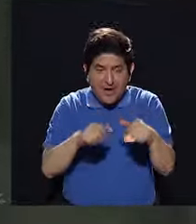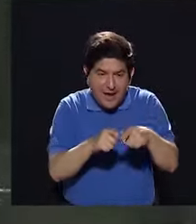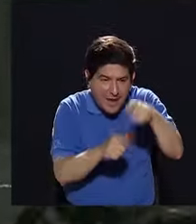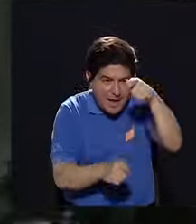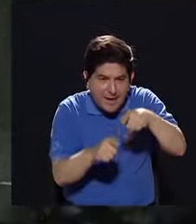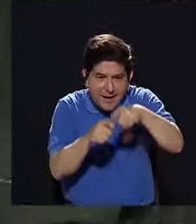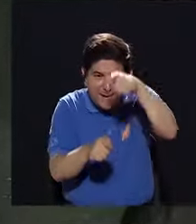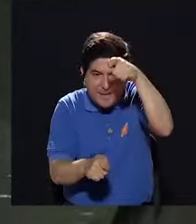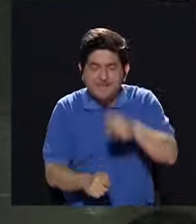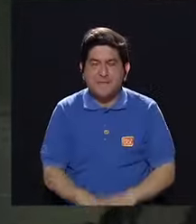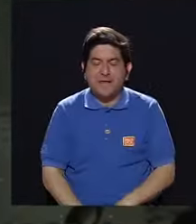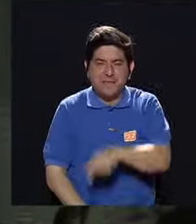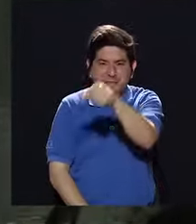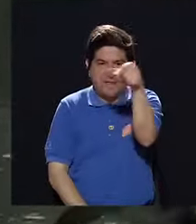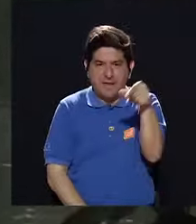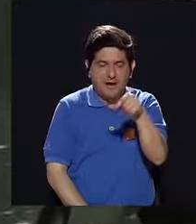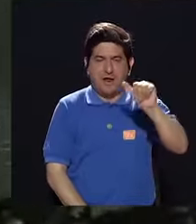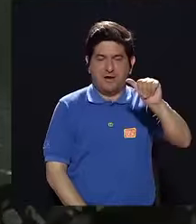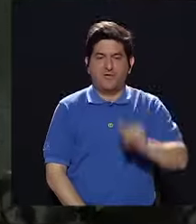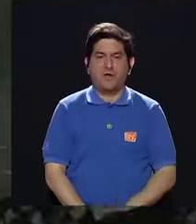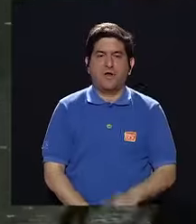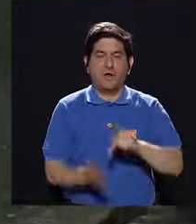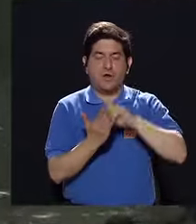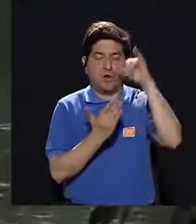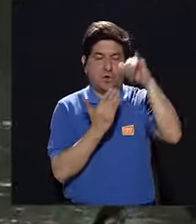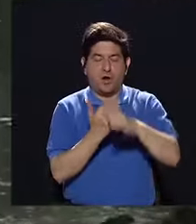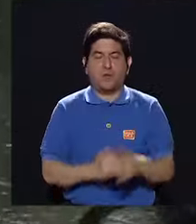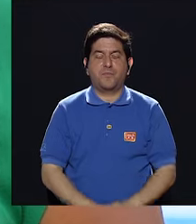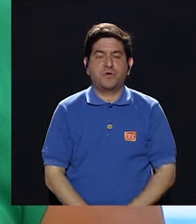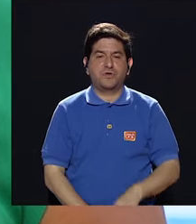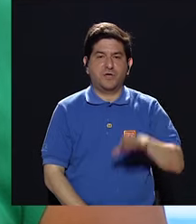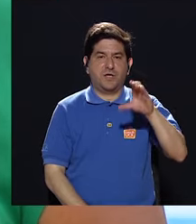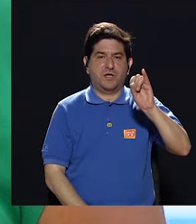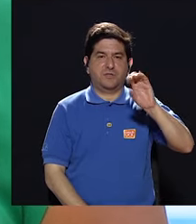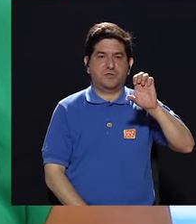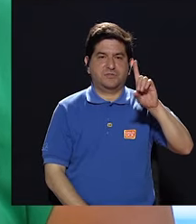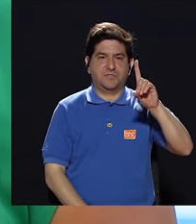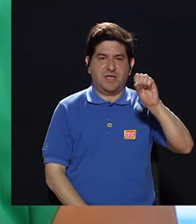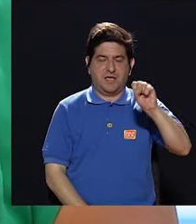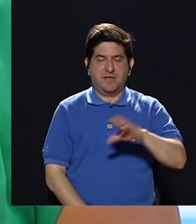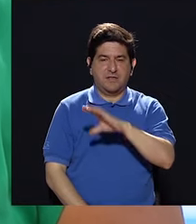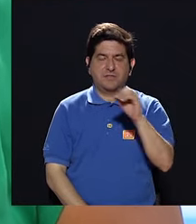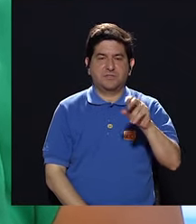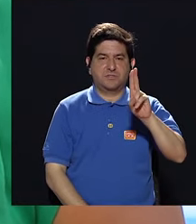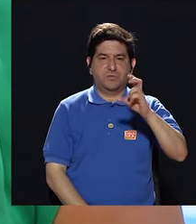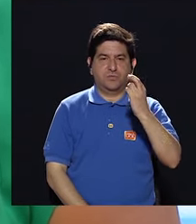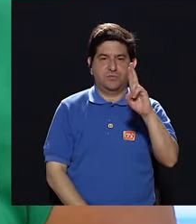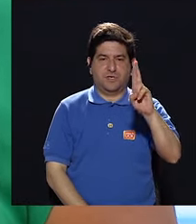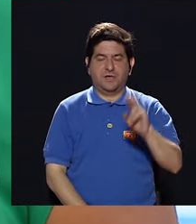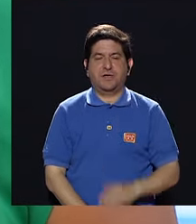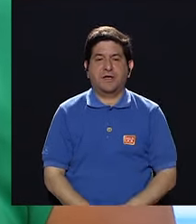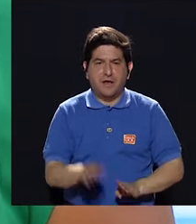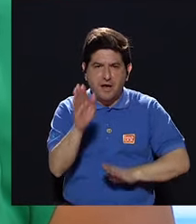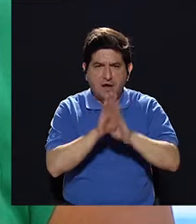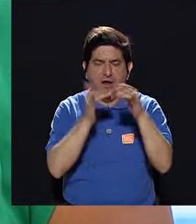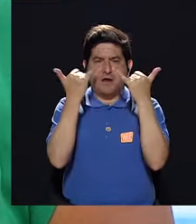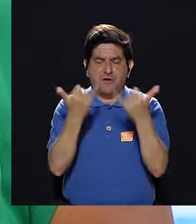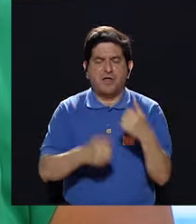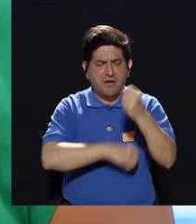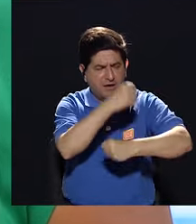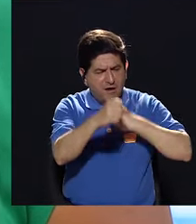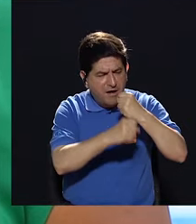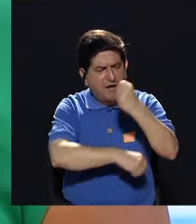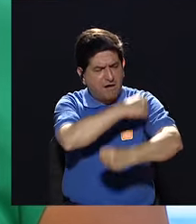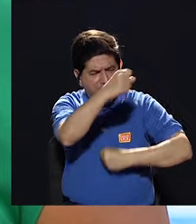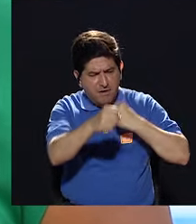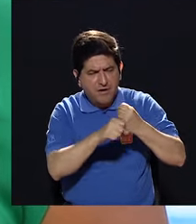medimos el caudal del río Vangares. El proyecto de CIES y la Universidad de Costa Rica, pues, que se ha venido desarrollando desde hace varios